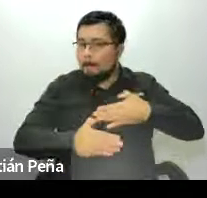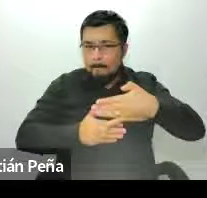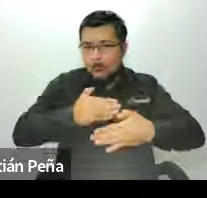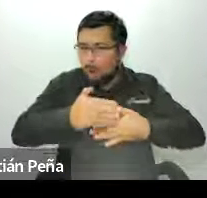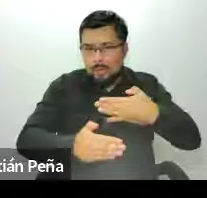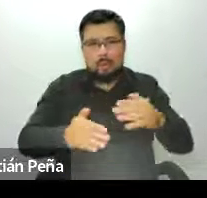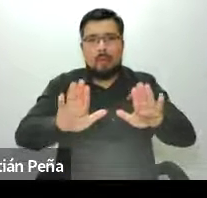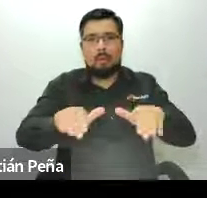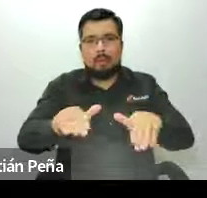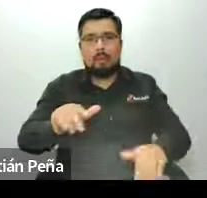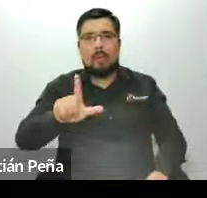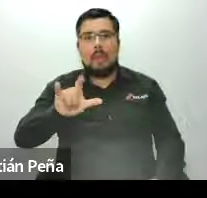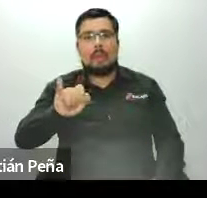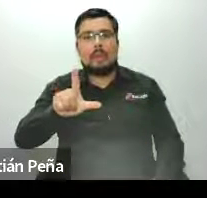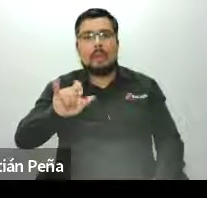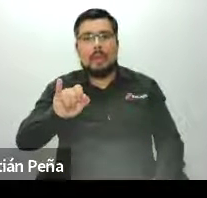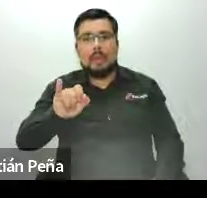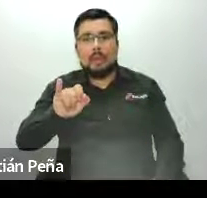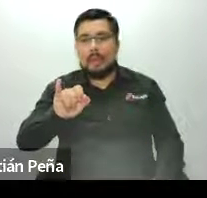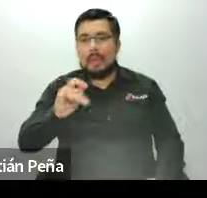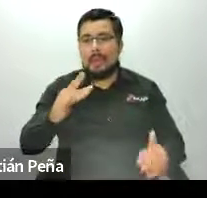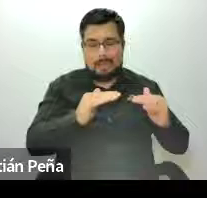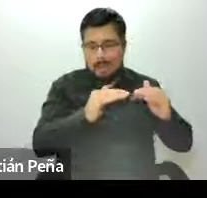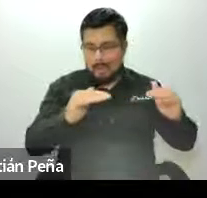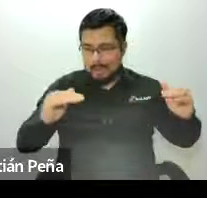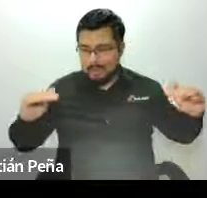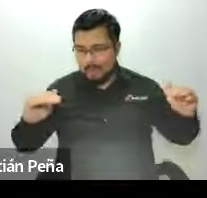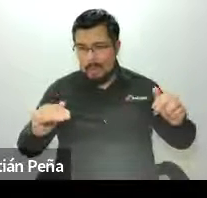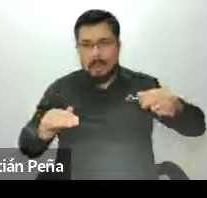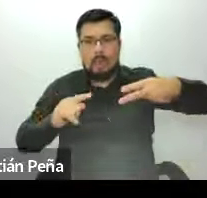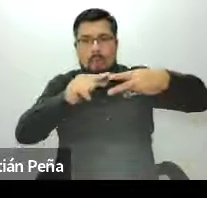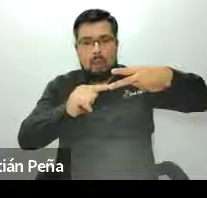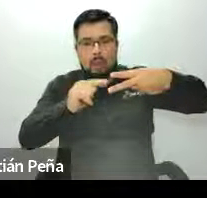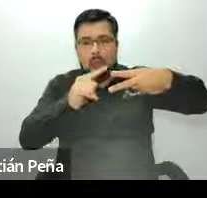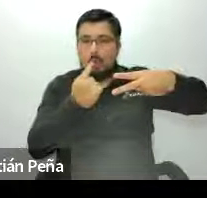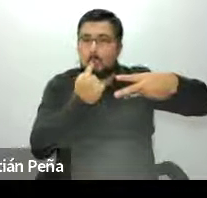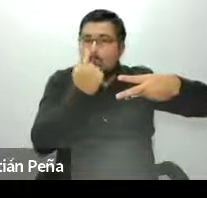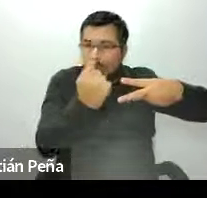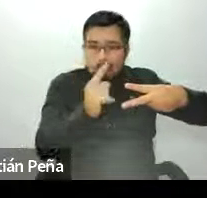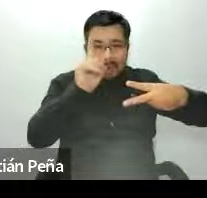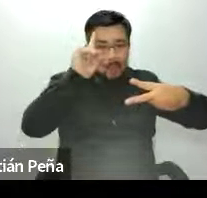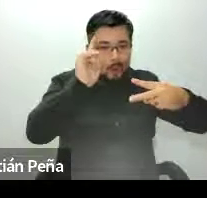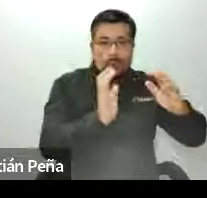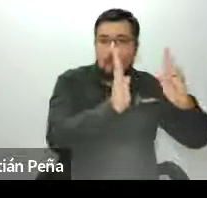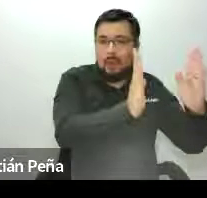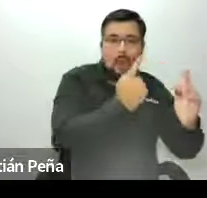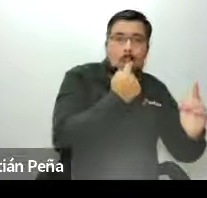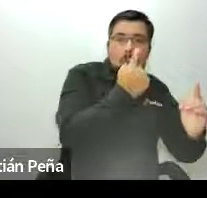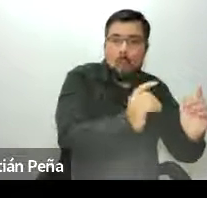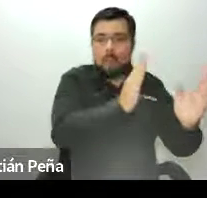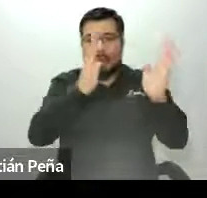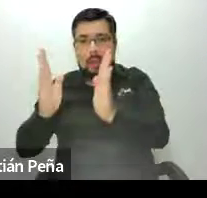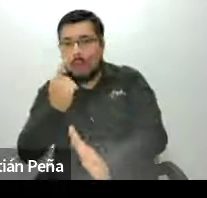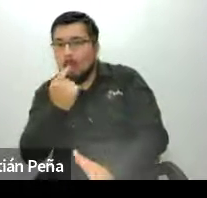la Lili, esa línea con las preguntas, las dos grandes preguntas más didácticas que hemos hecho. Un tercer capítulo habla de